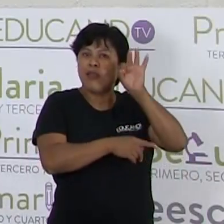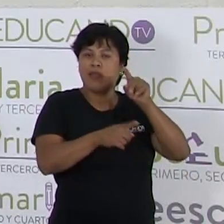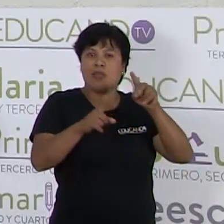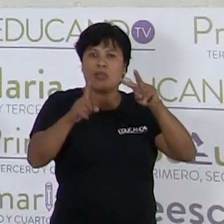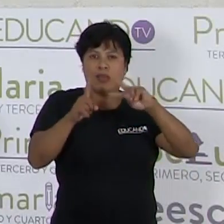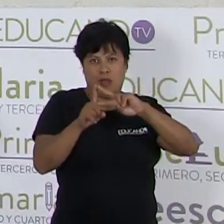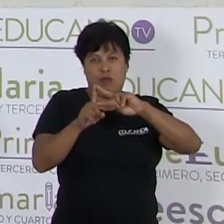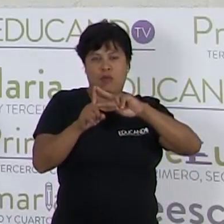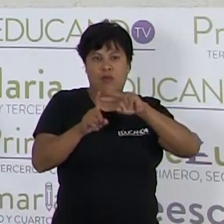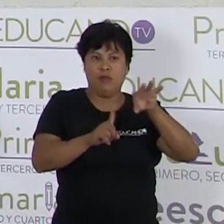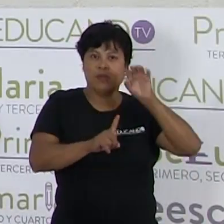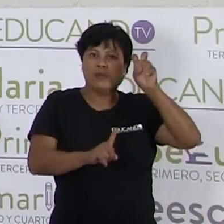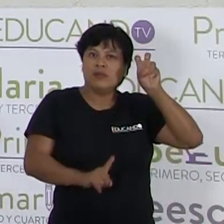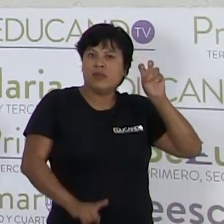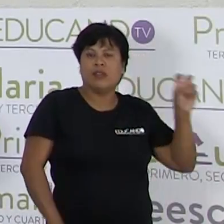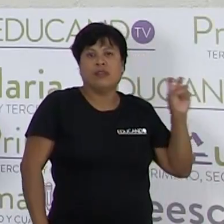triángulo.